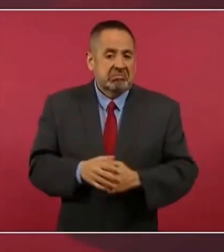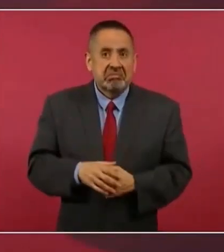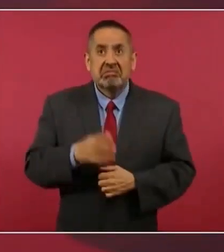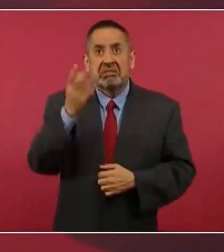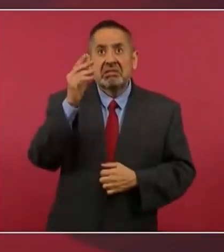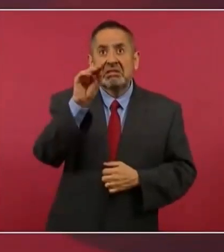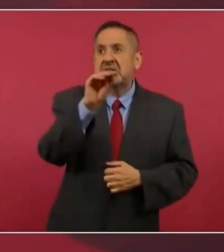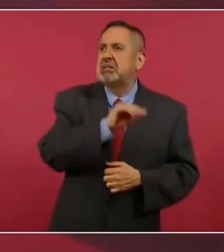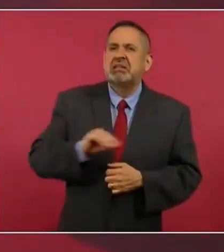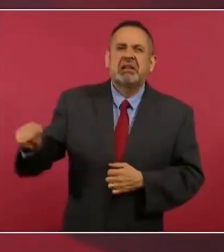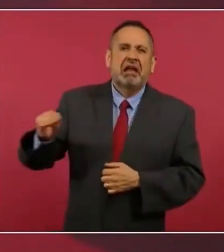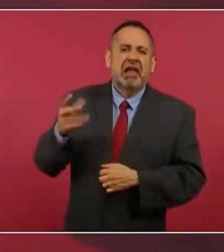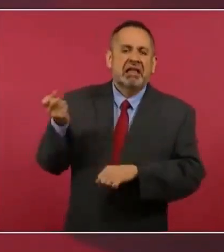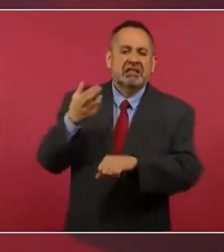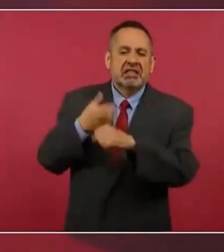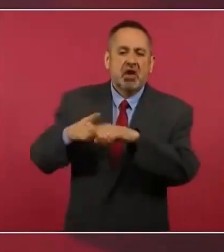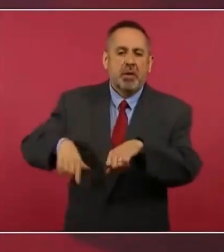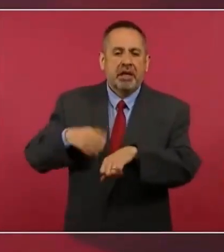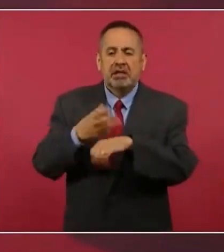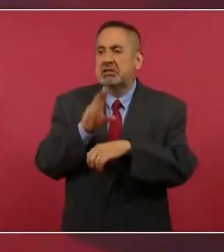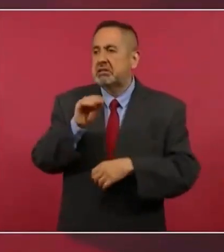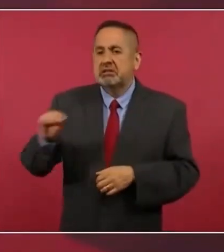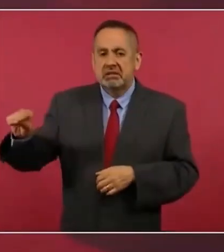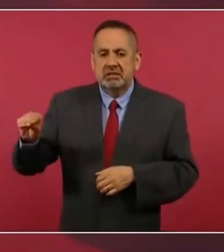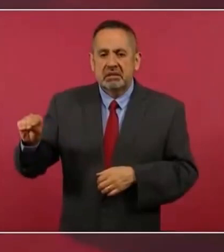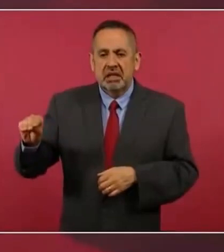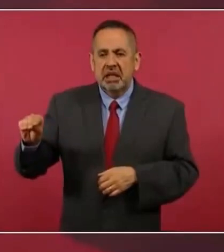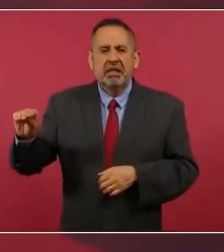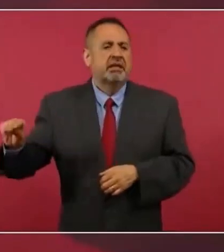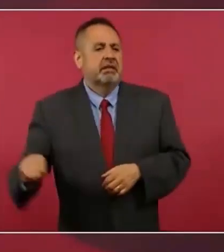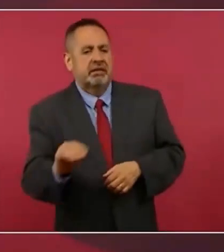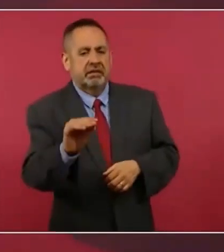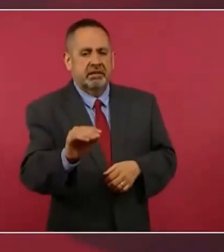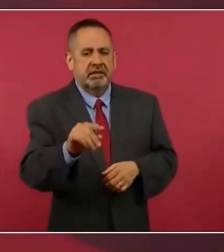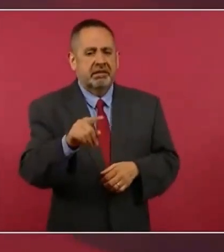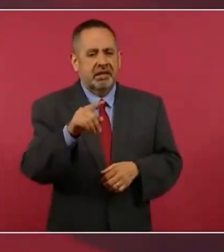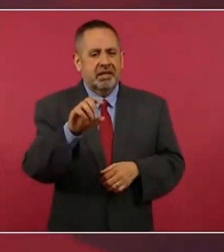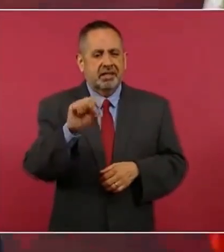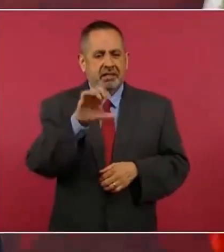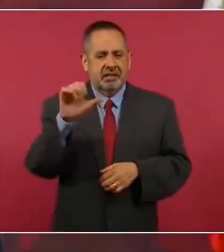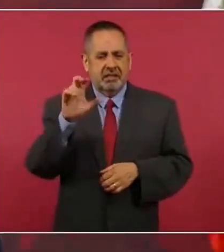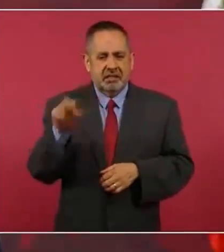Pasaron a gobernación y luego de gobernación terminó en la corte.